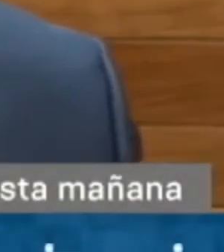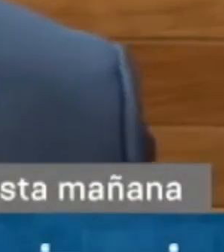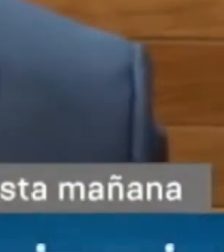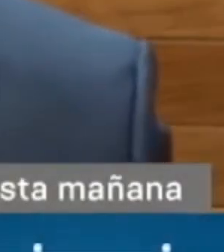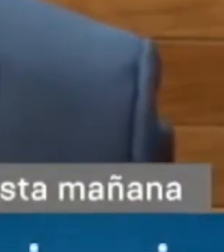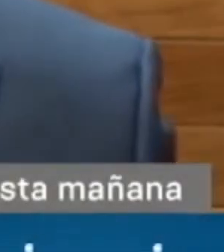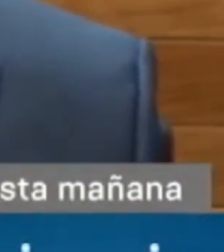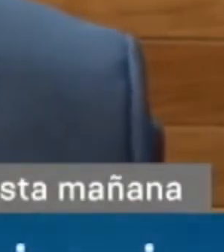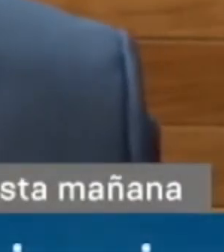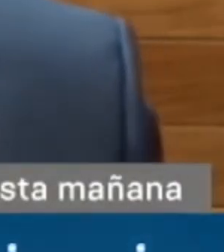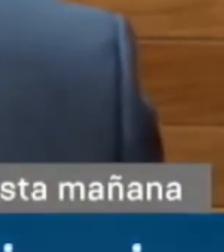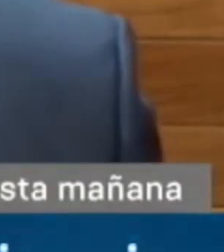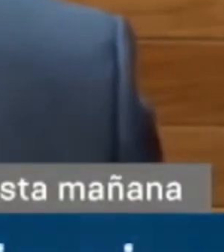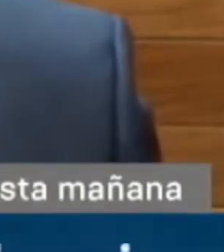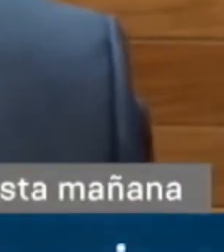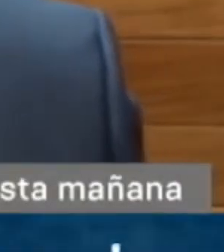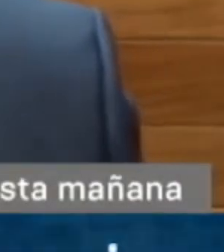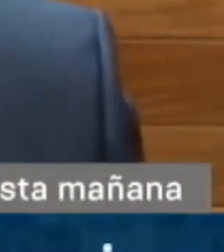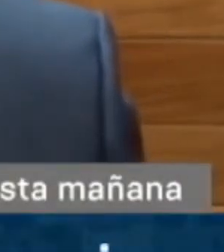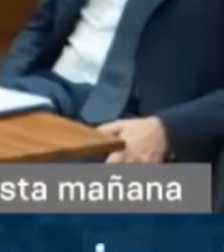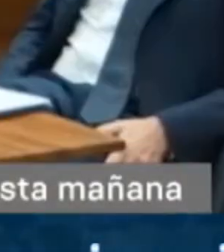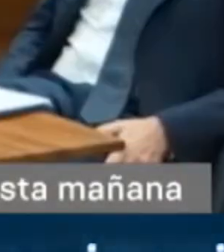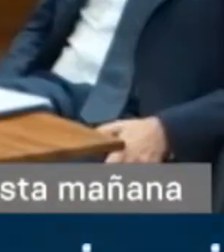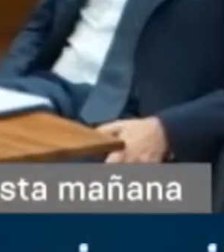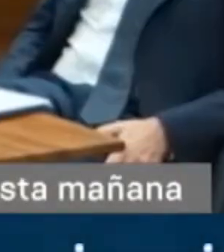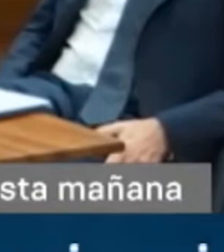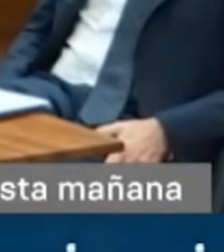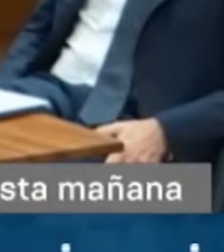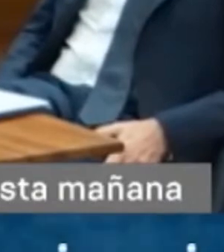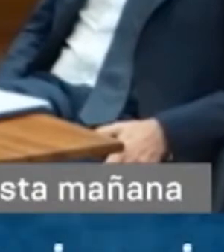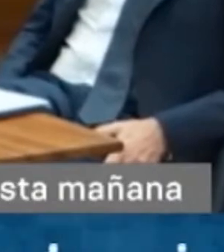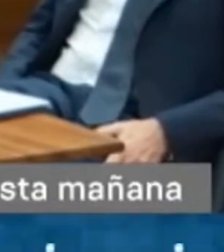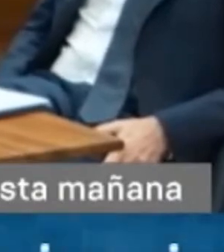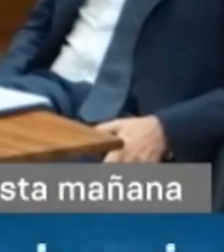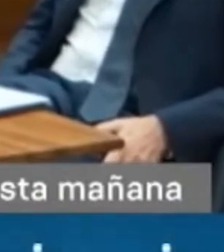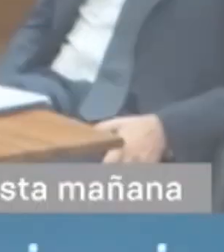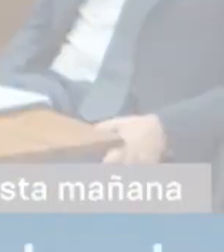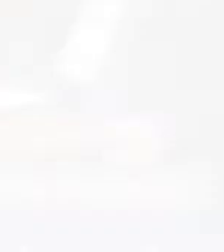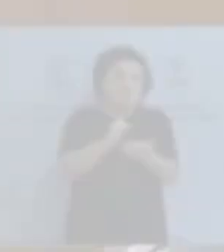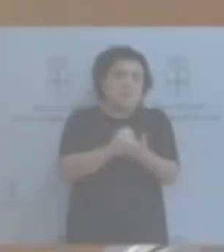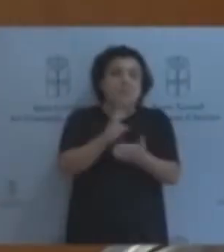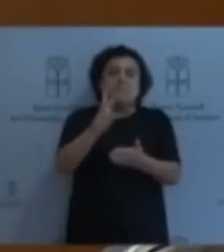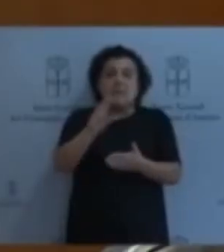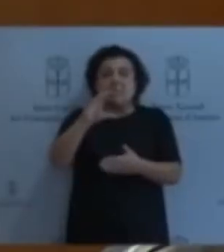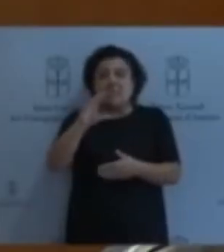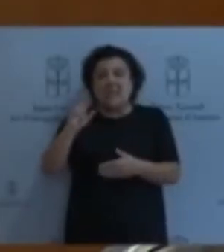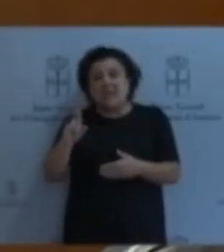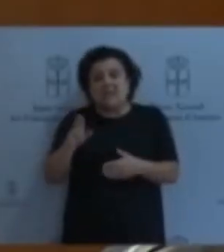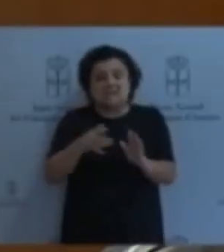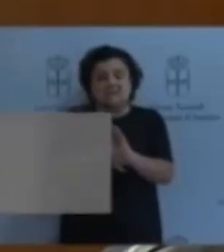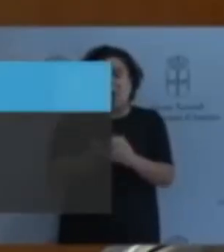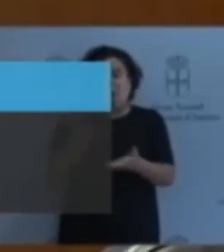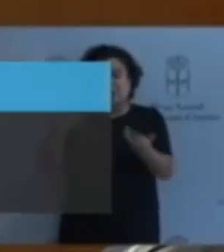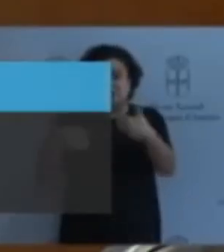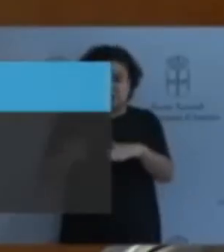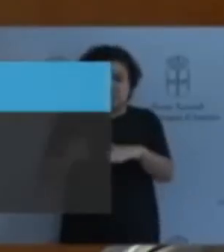de someter a todos los asturianos a una campaña de marketing político para su propio beneficio personal. Este retraso del curso escolar probablemente